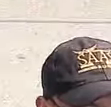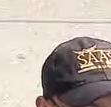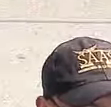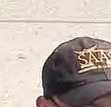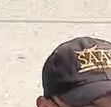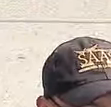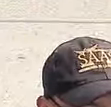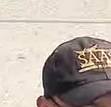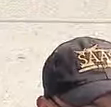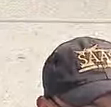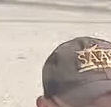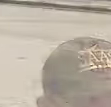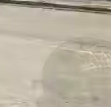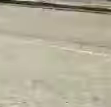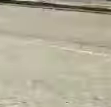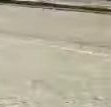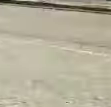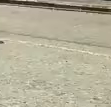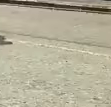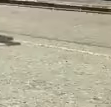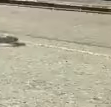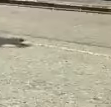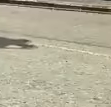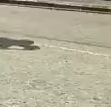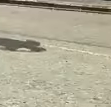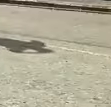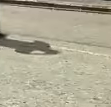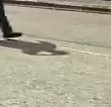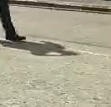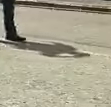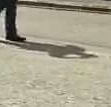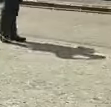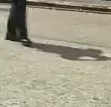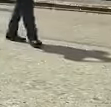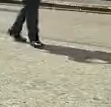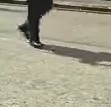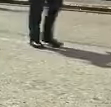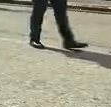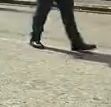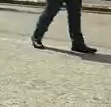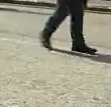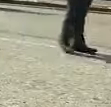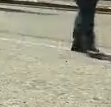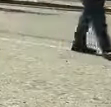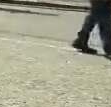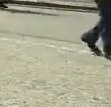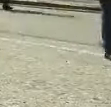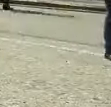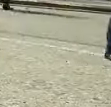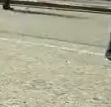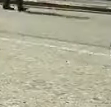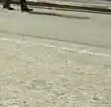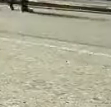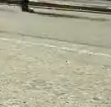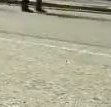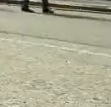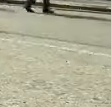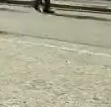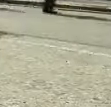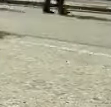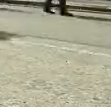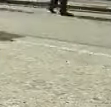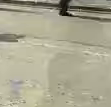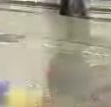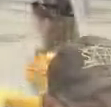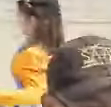de suma importancia en la educación, desarrollando sus habilidades en la ejecución de un instrumento. Han